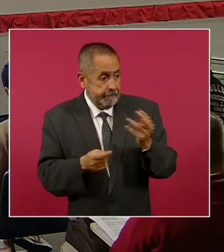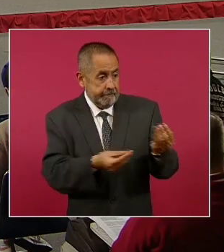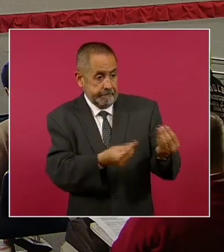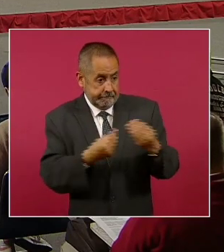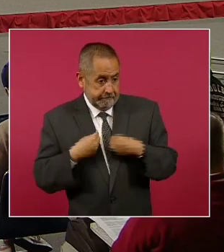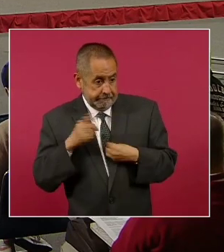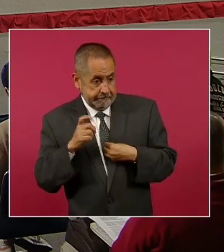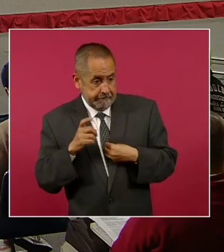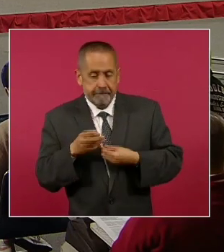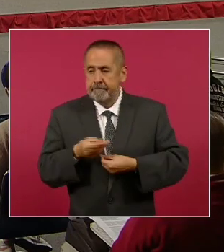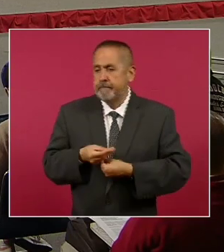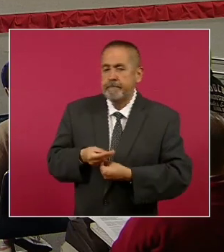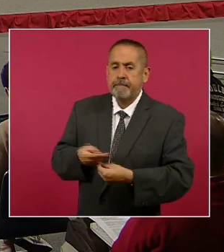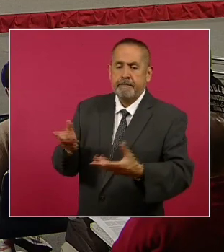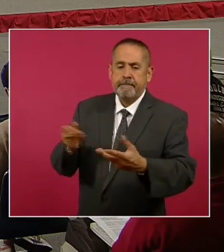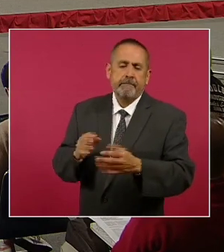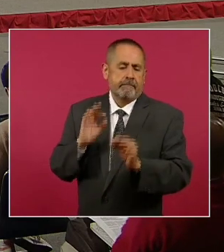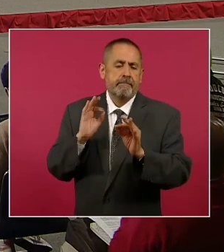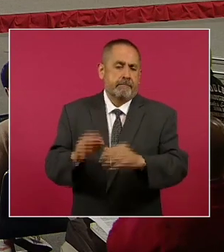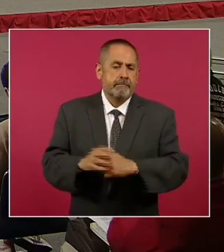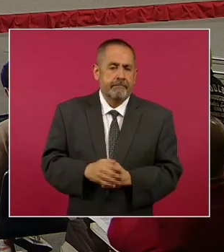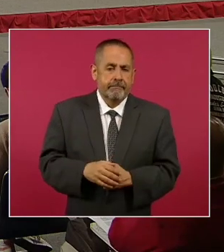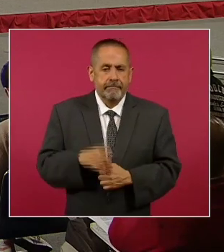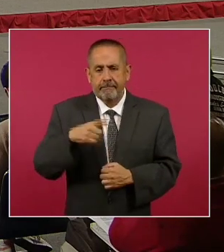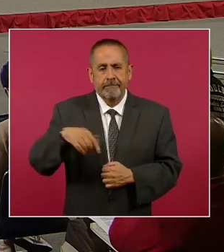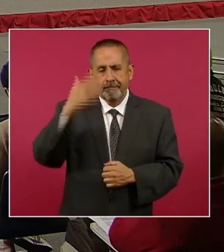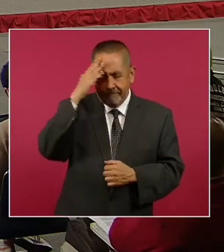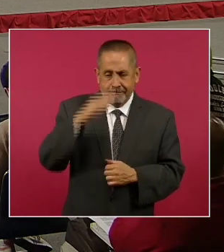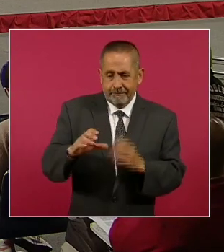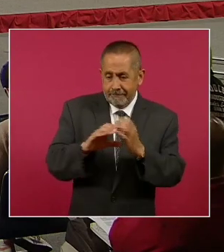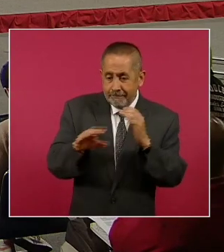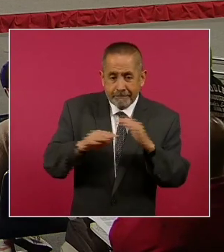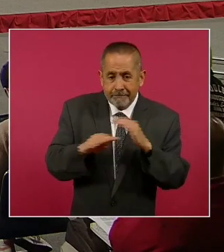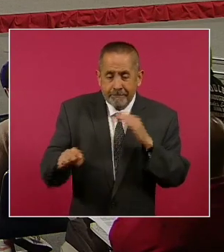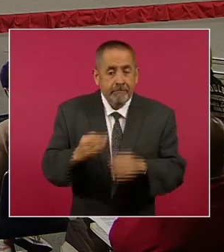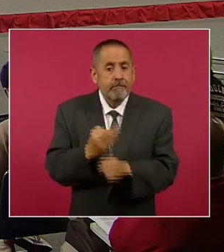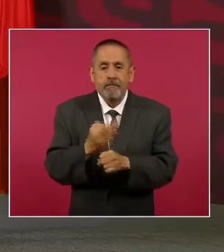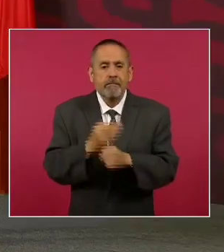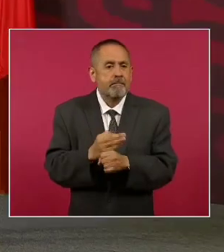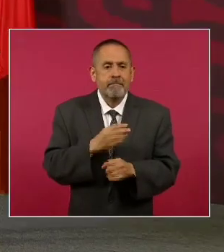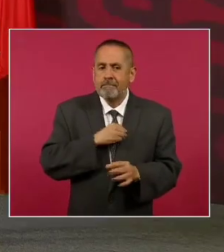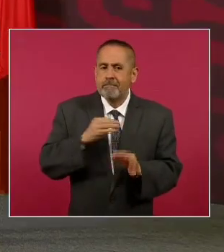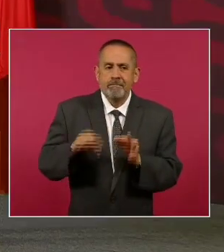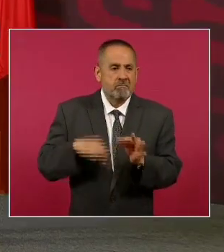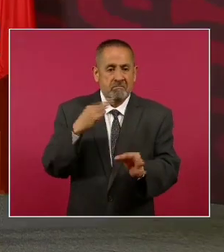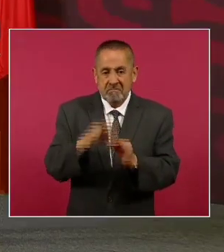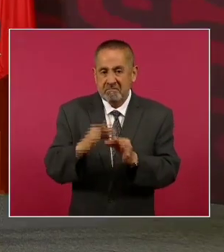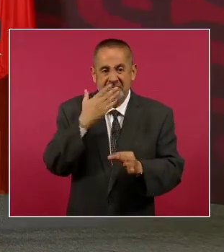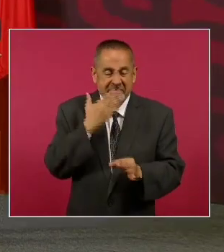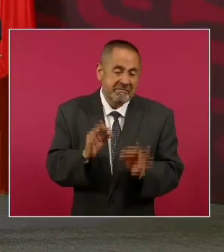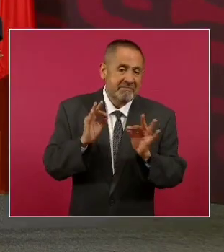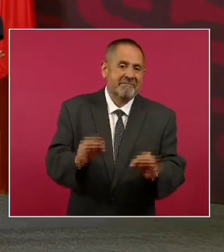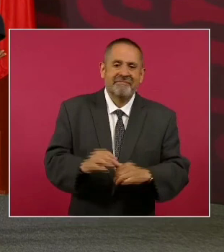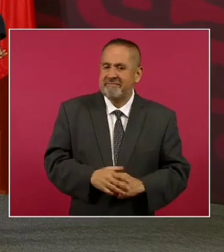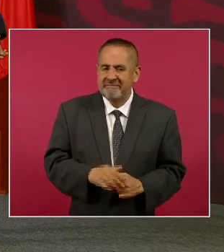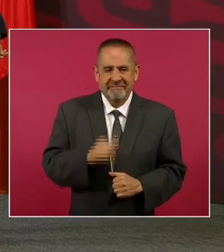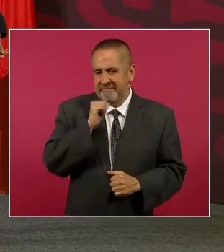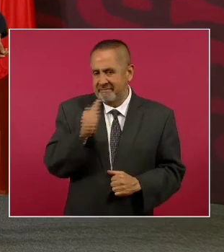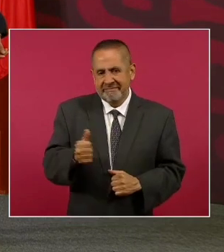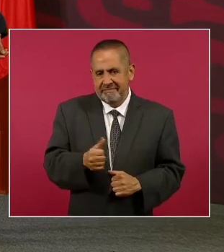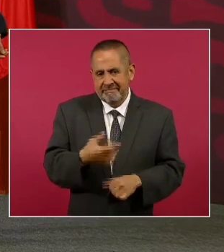oportunidad. Bueno, como todos sabemos, el acueducto no ha cumplido las condiciones